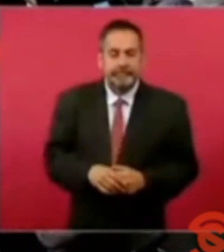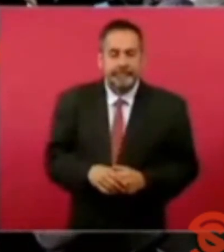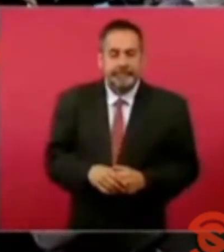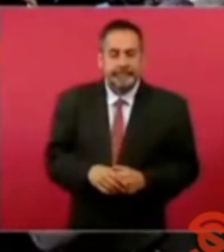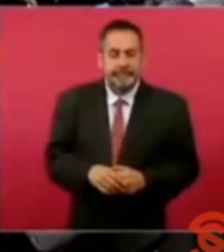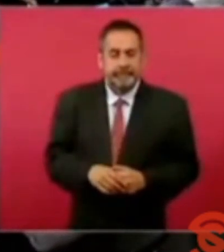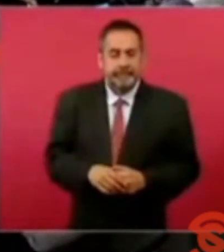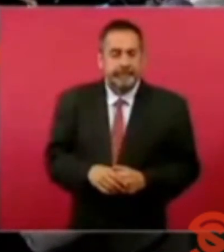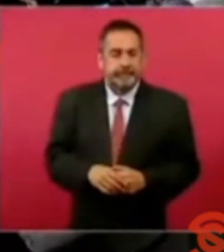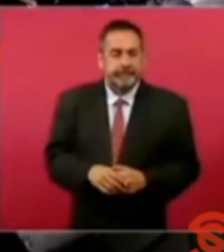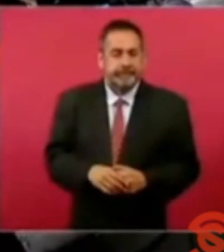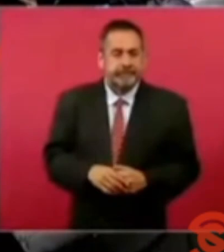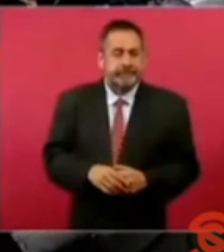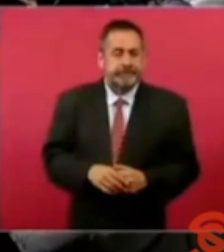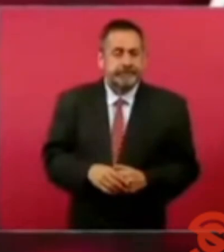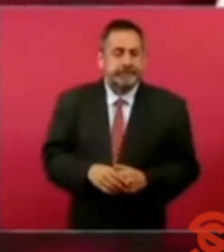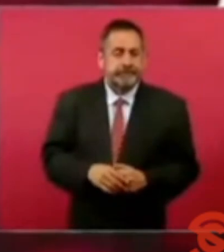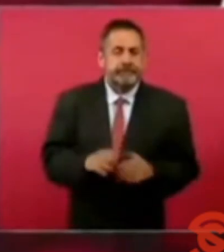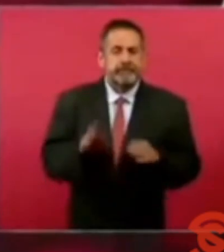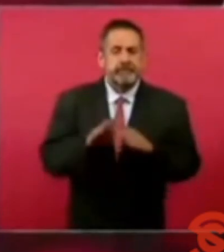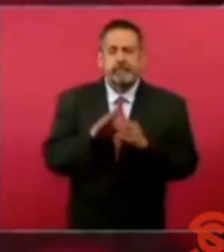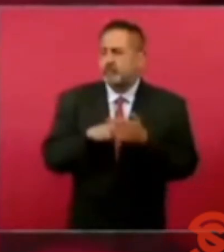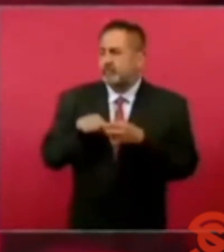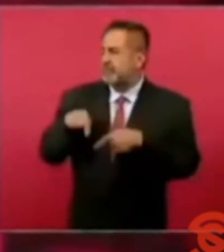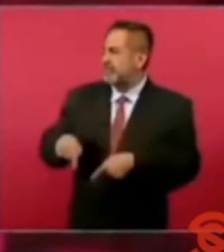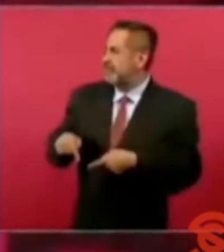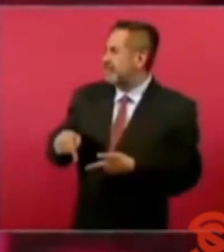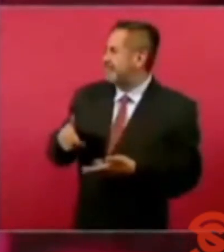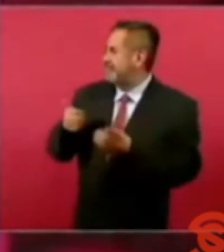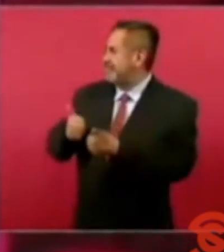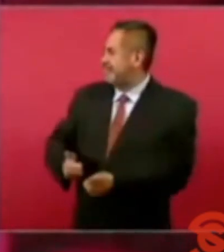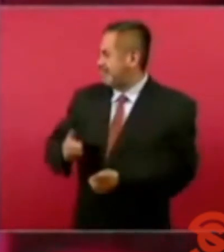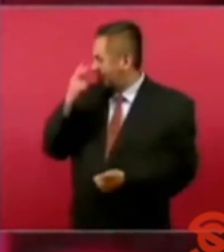pues, ¿a qué se quedaban?